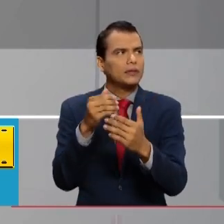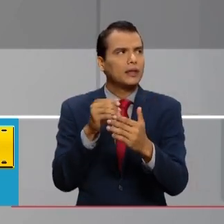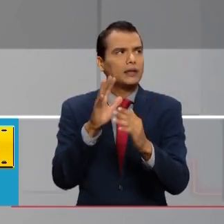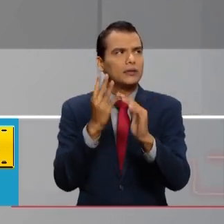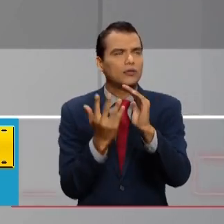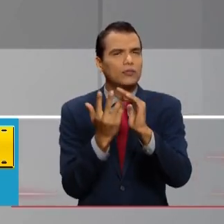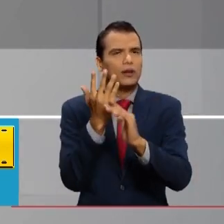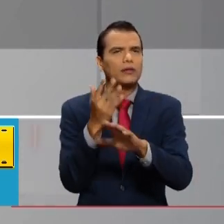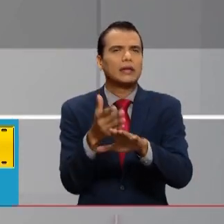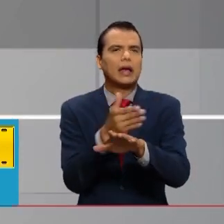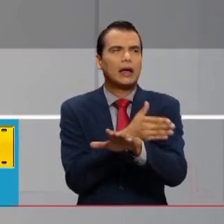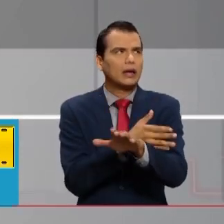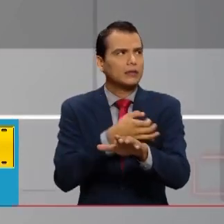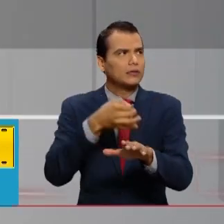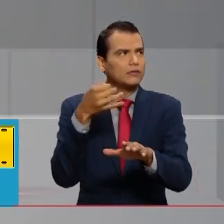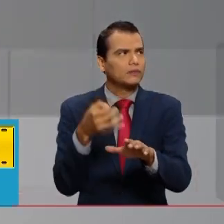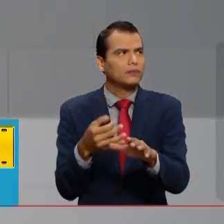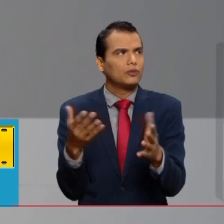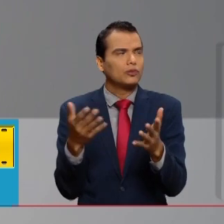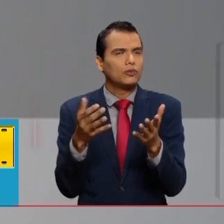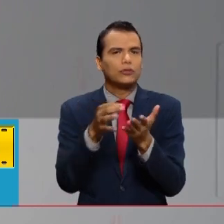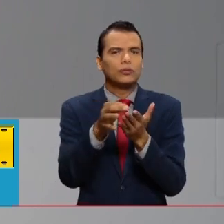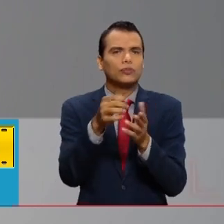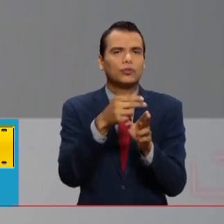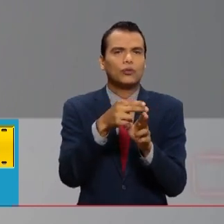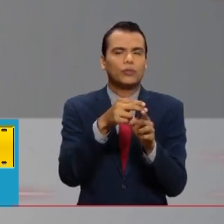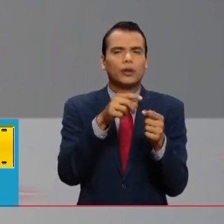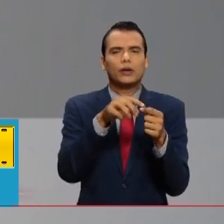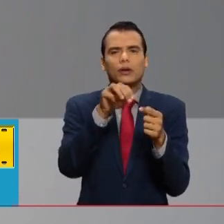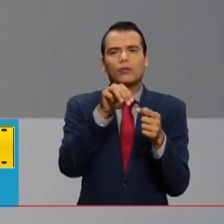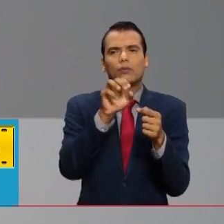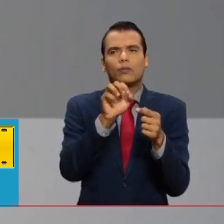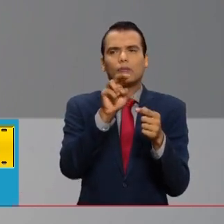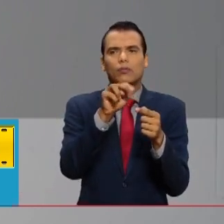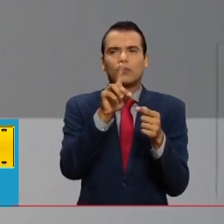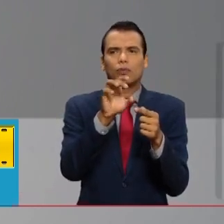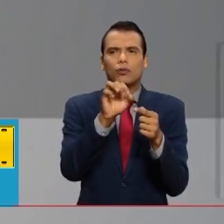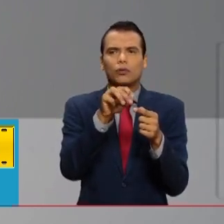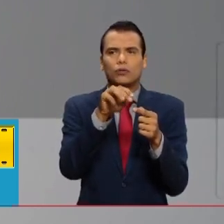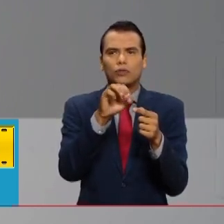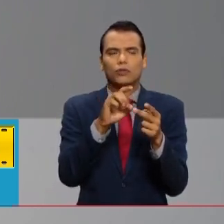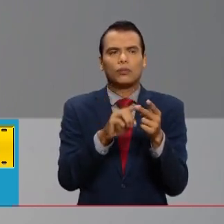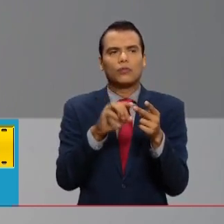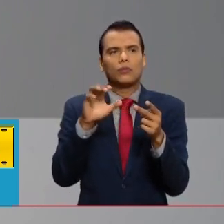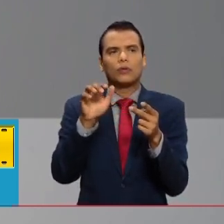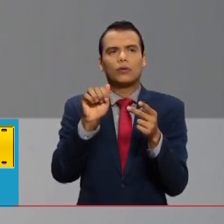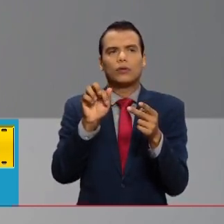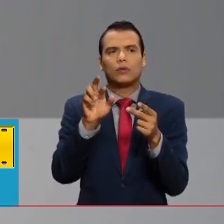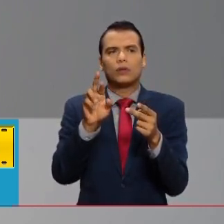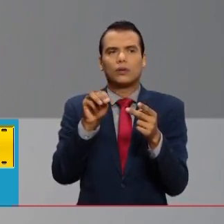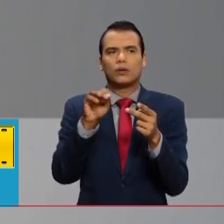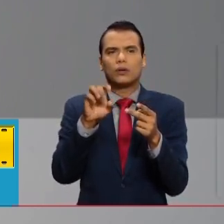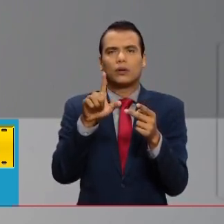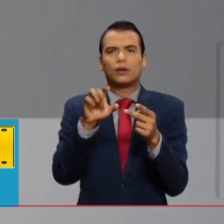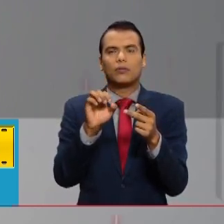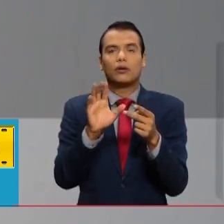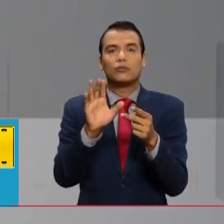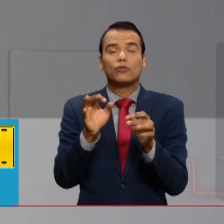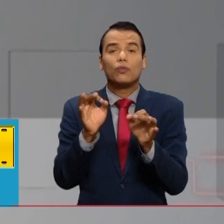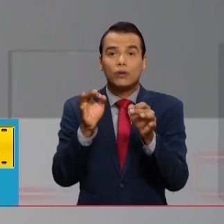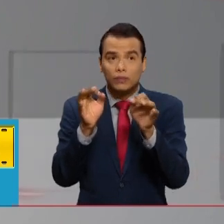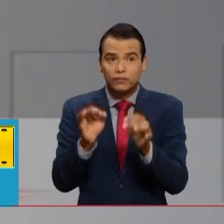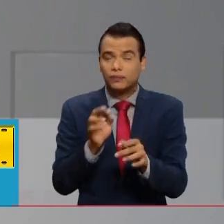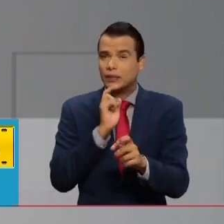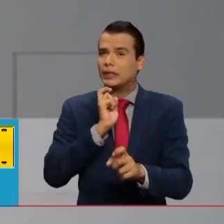en Bondomo y también en el Carmelo, en el municipio de Cajibío, así mismo en Suárez. Pero la situación más crítica se registró